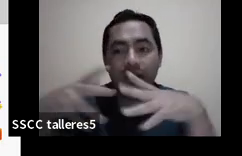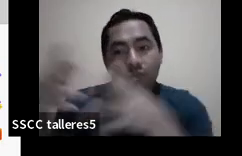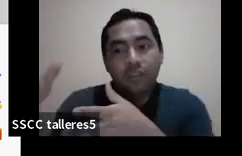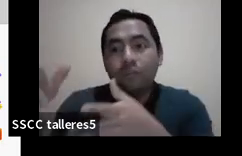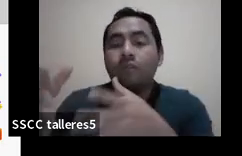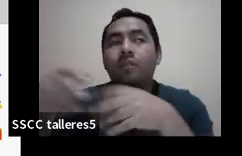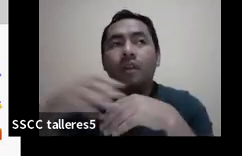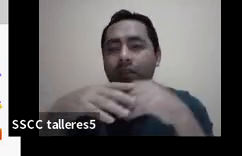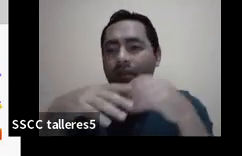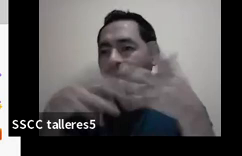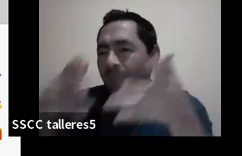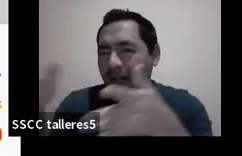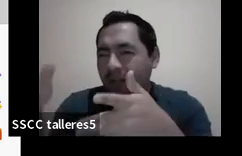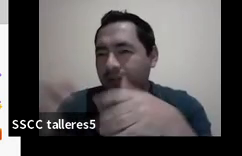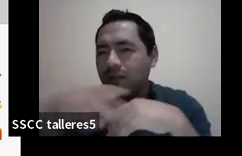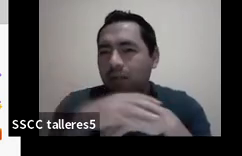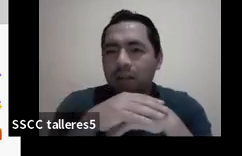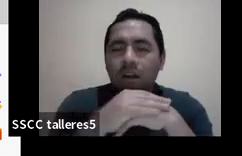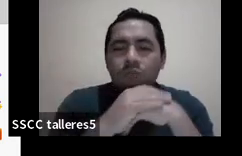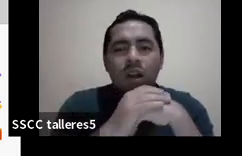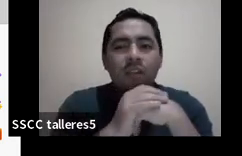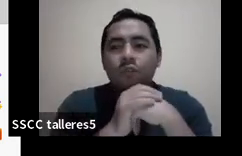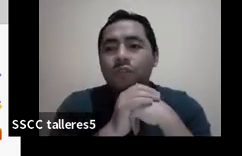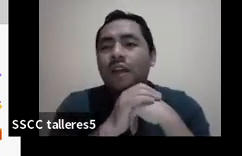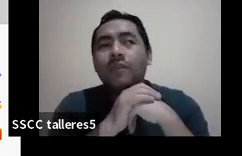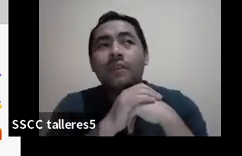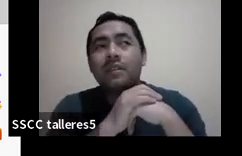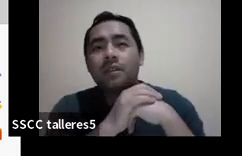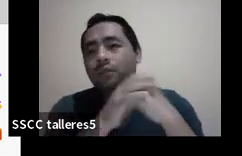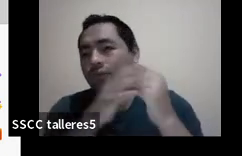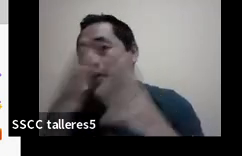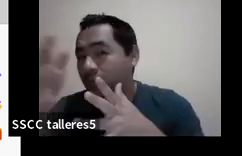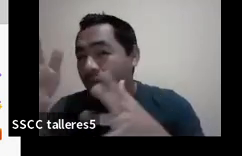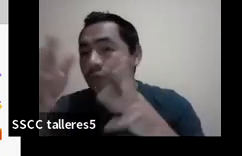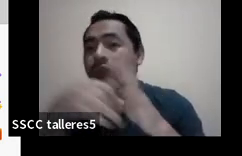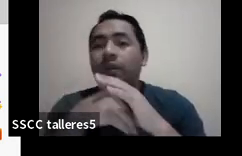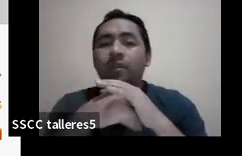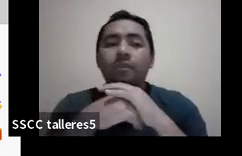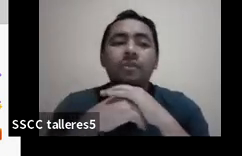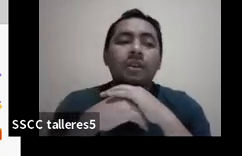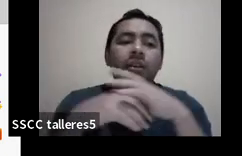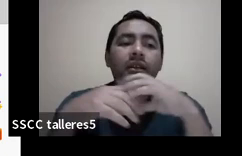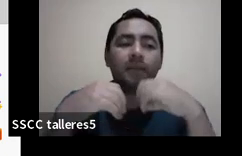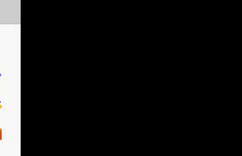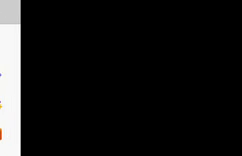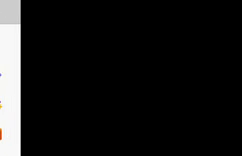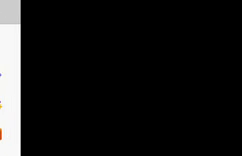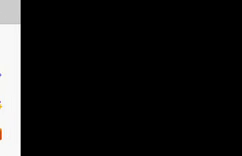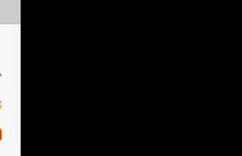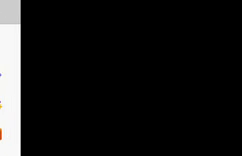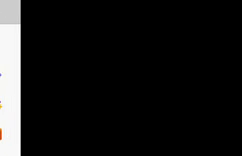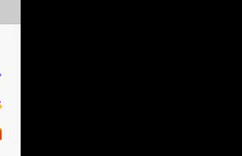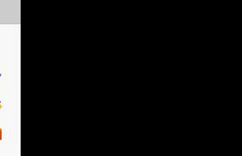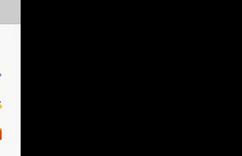en la que los niños a temprana edad, a 1 año, 2 años, 3 años o hasta los 4 años,